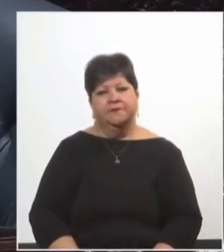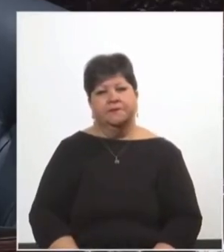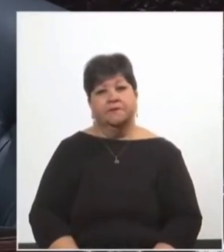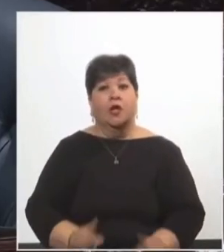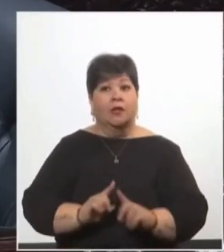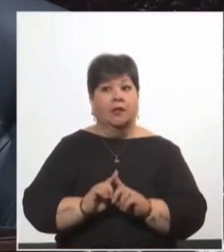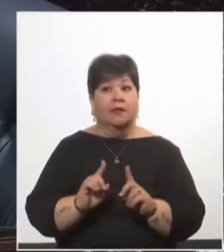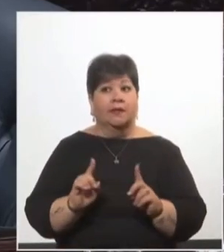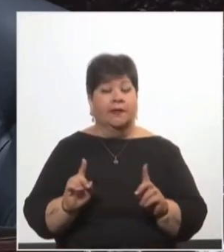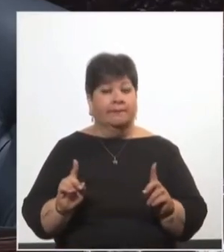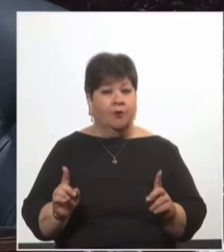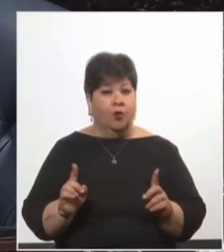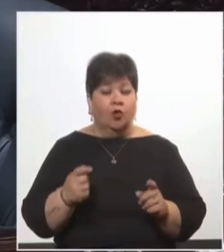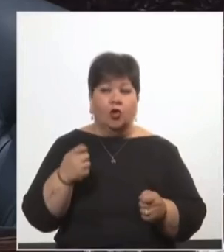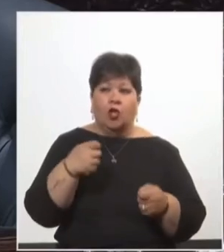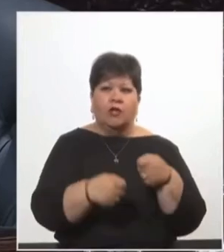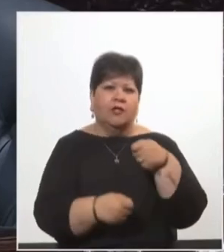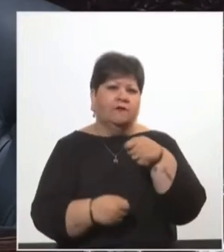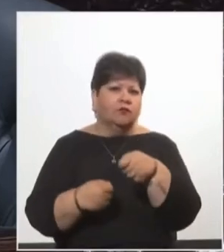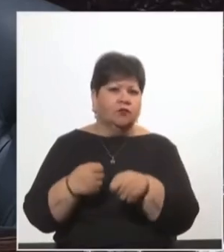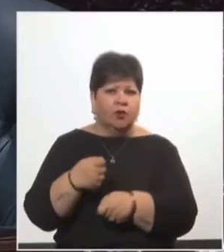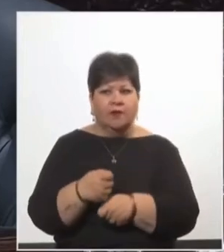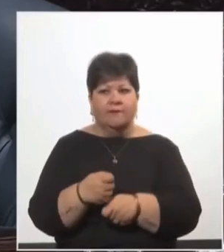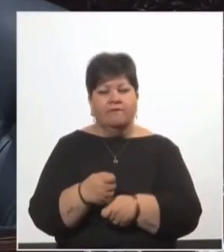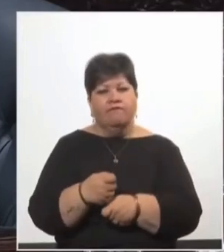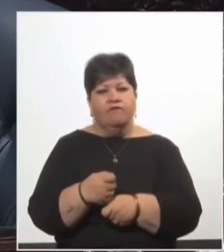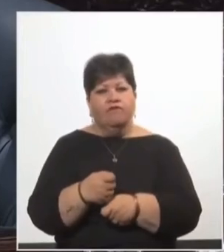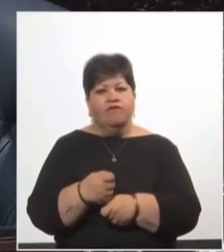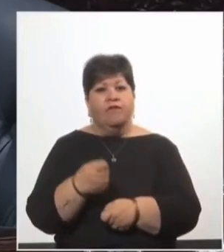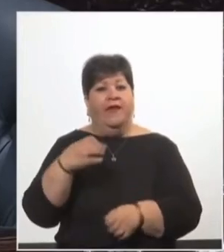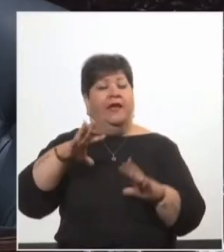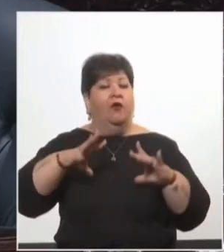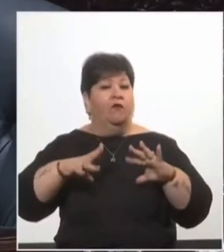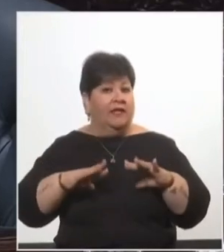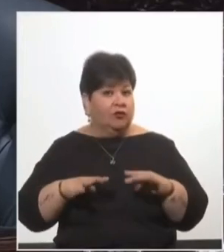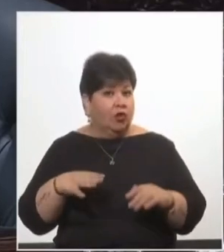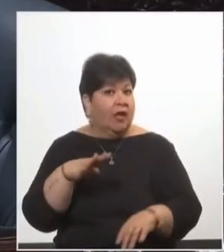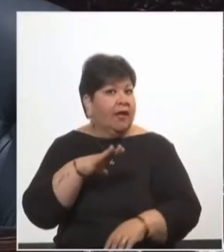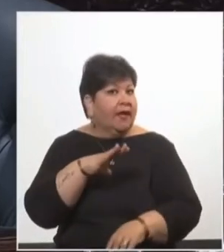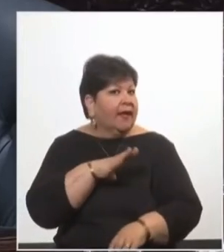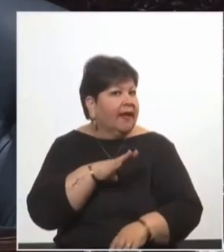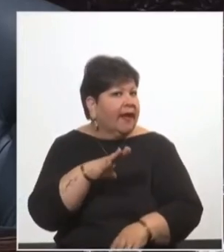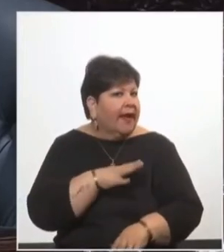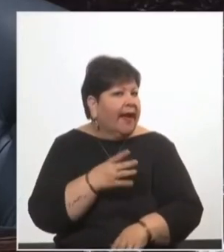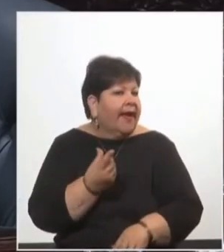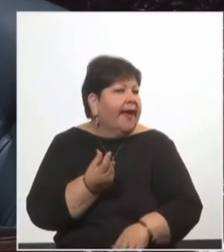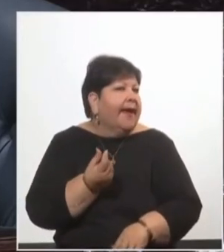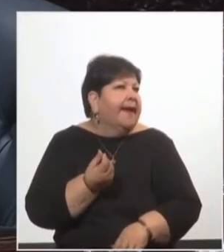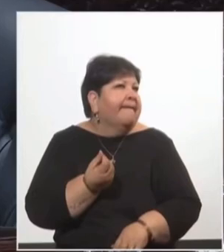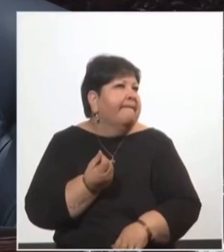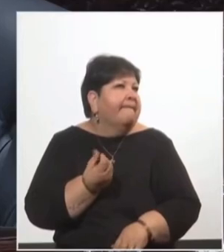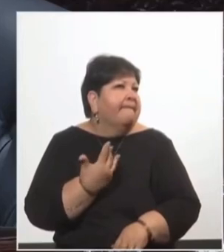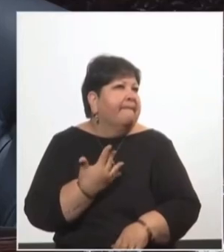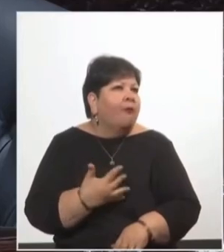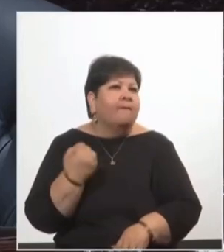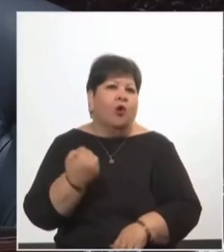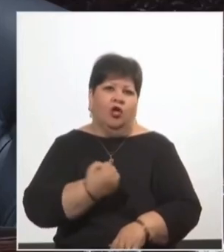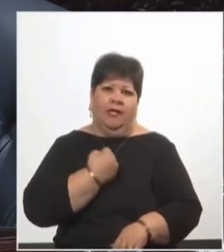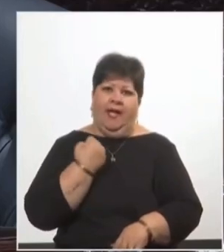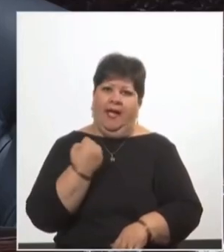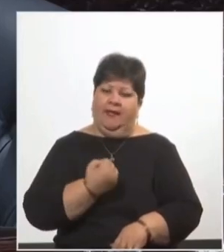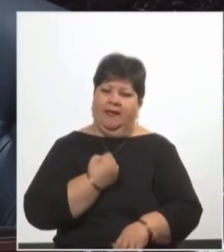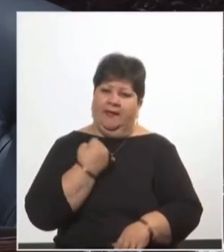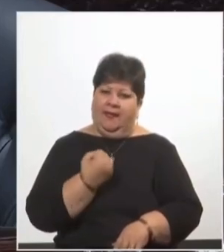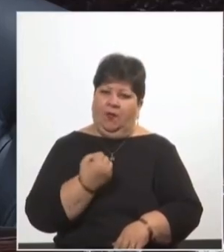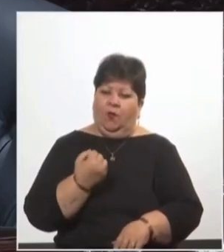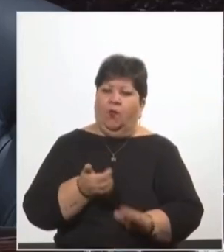Tampoco en que no haya contribuciones de las altas pasividades, ¿verdad?, en el servicio de retiros